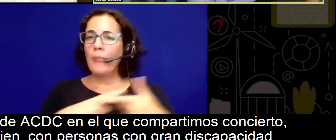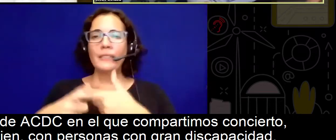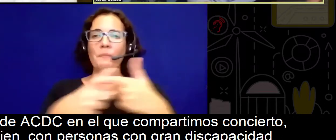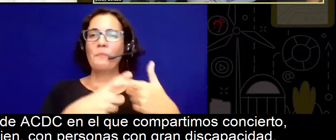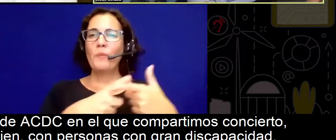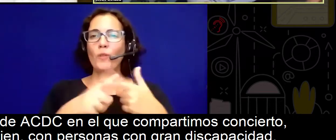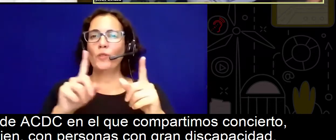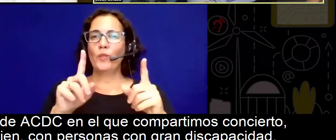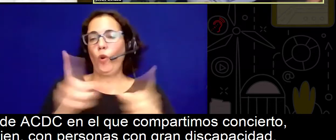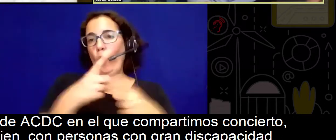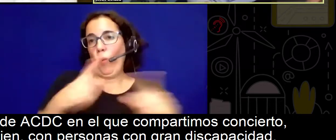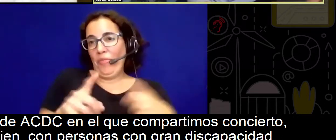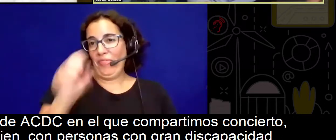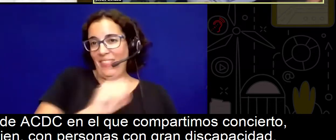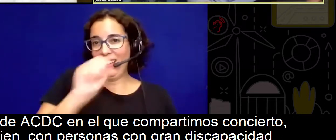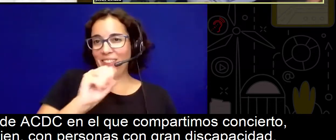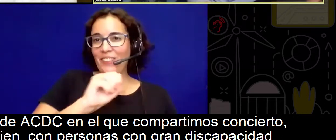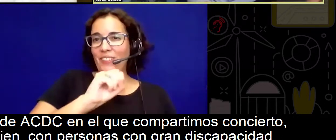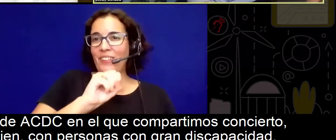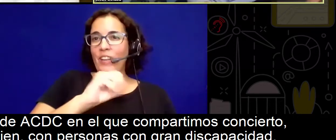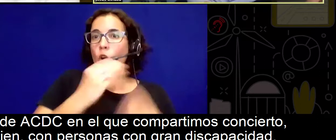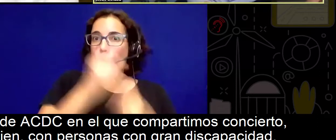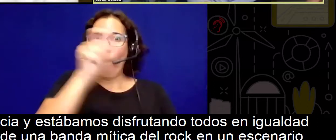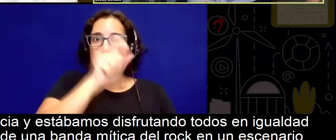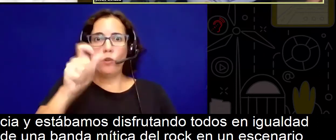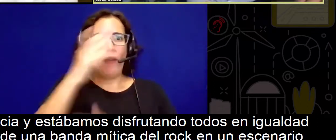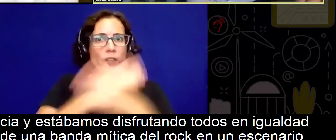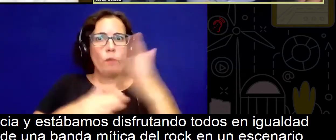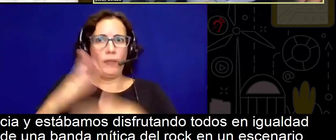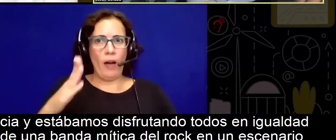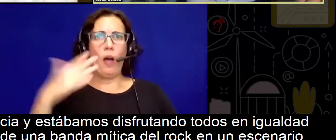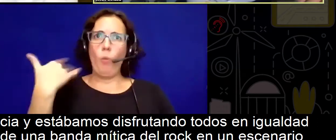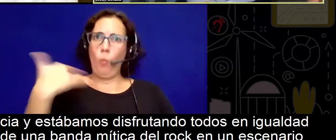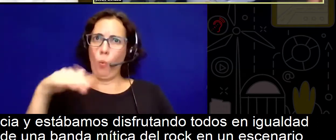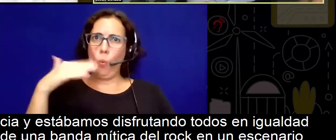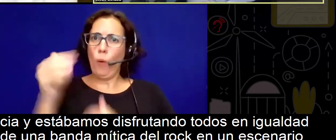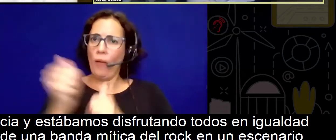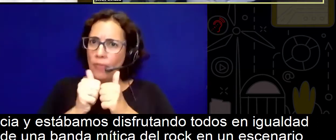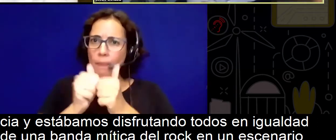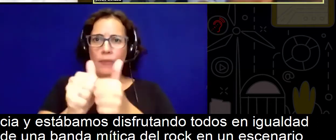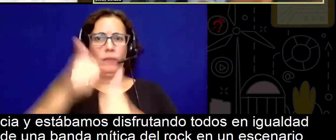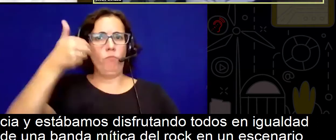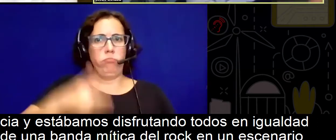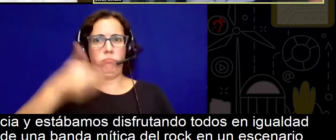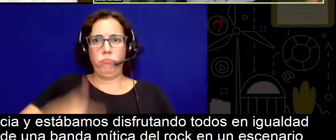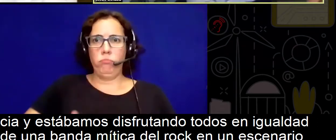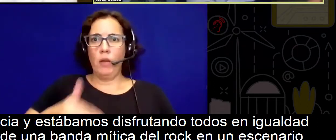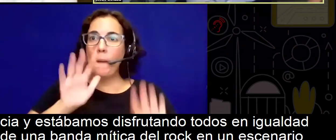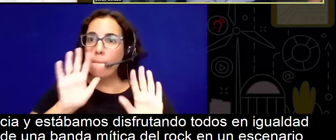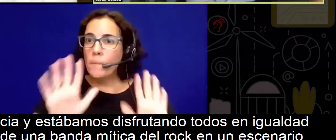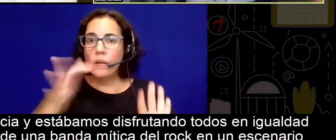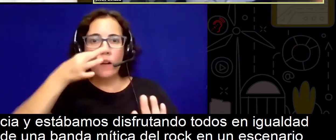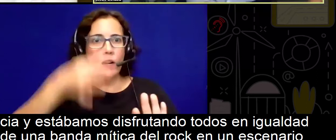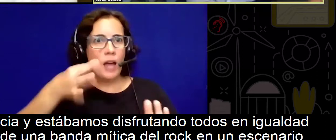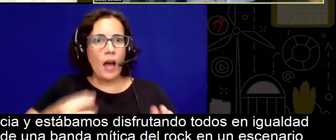concierto, y tú lo sabes bien, con personas con gran discapacidad, con gran dependencia, ¿no? Y que estábamos disfrutando todos en igualdad